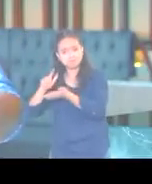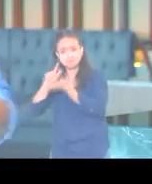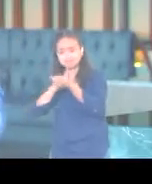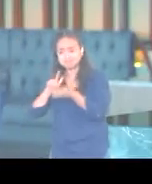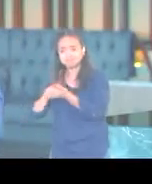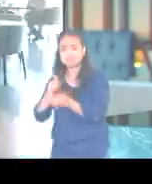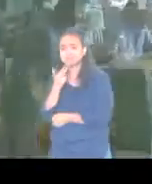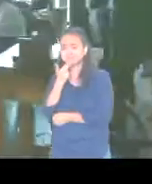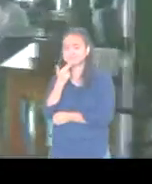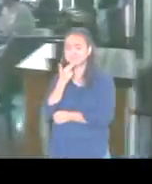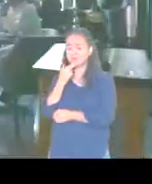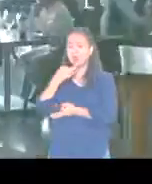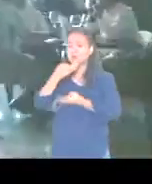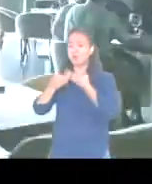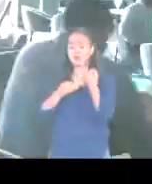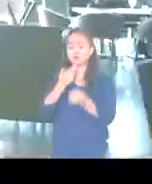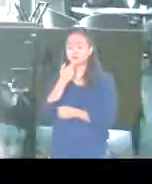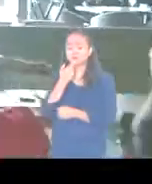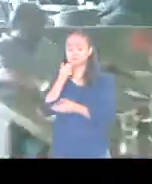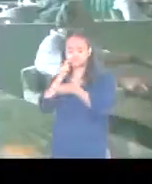los usamos.